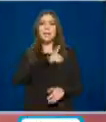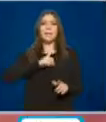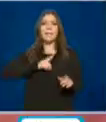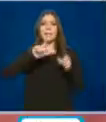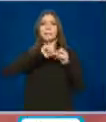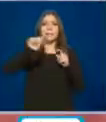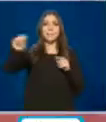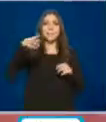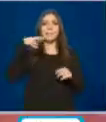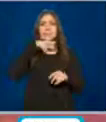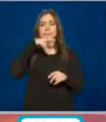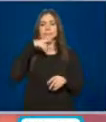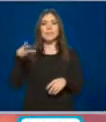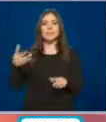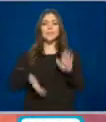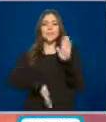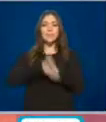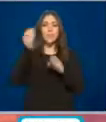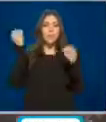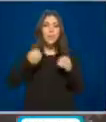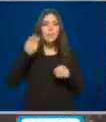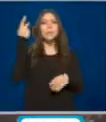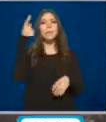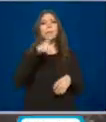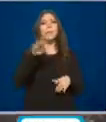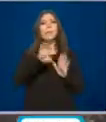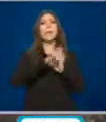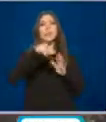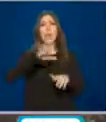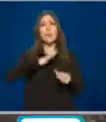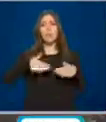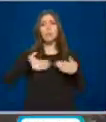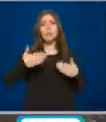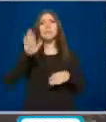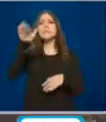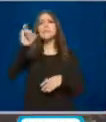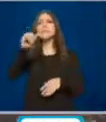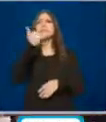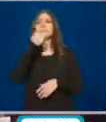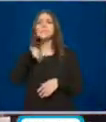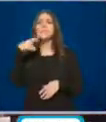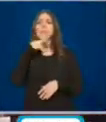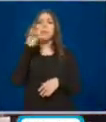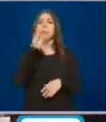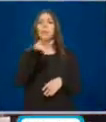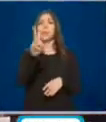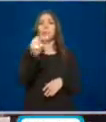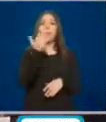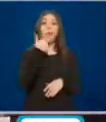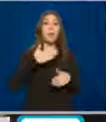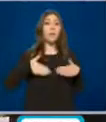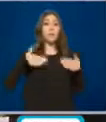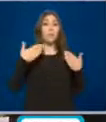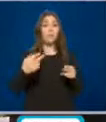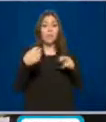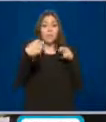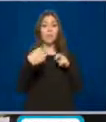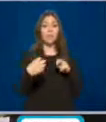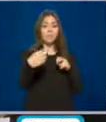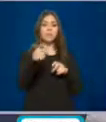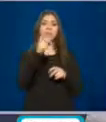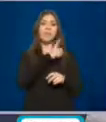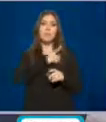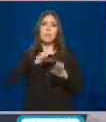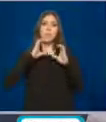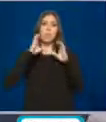corriendo, pero si tienes la confianza sí lo dices, ¿no? Pero si no, tienes que tener mucho cuidado en estos detalles. Sí, porque puede ser hasta grosero,